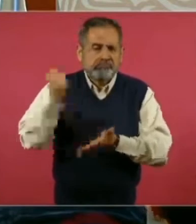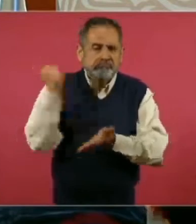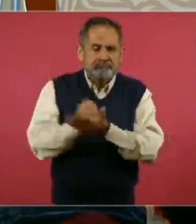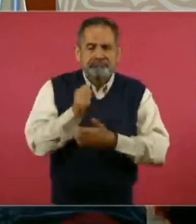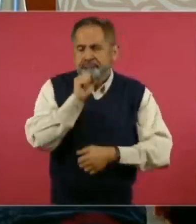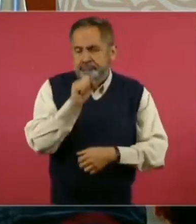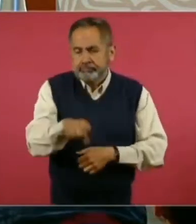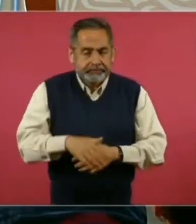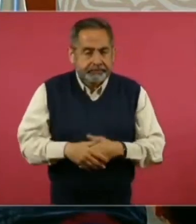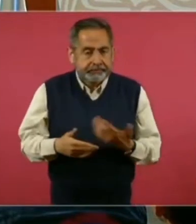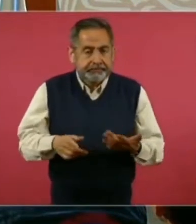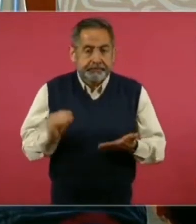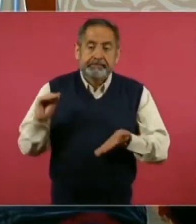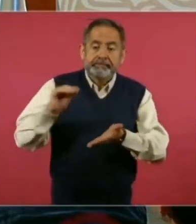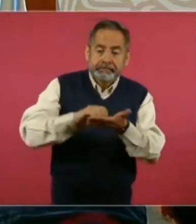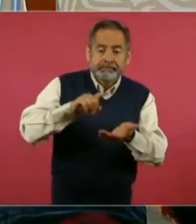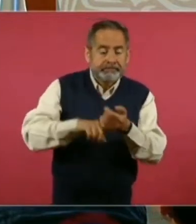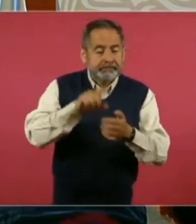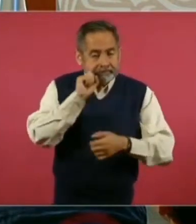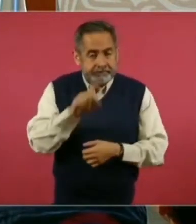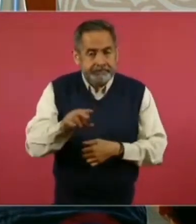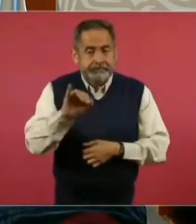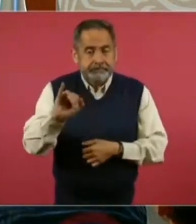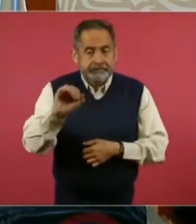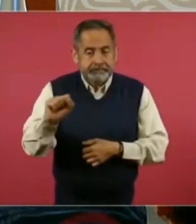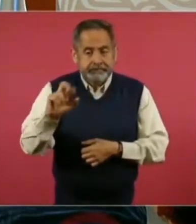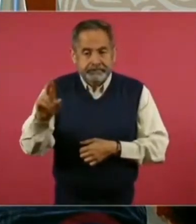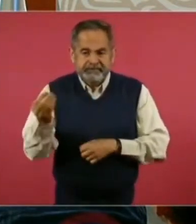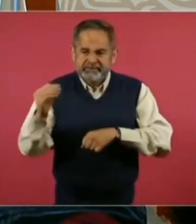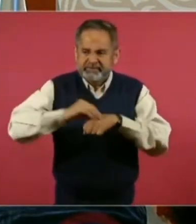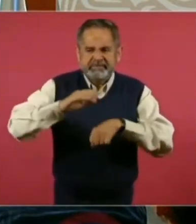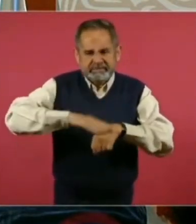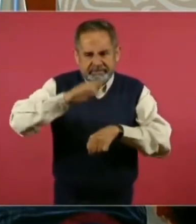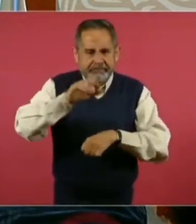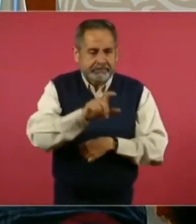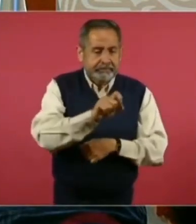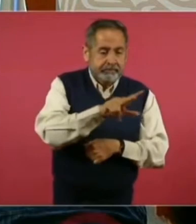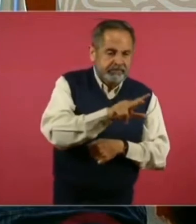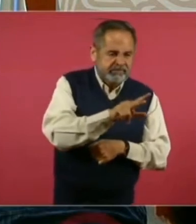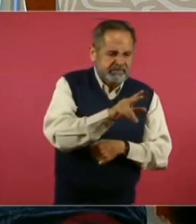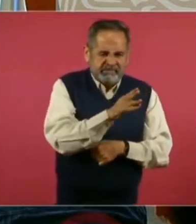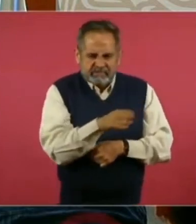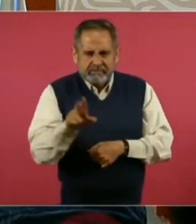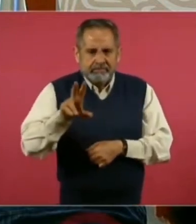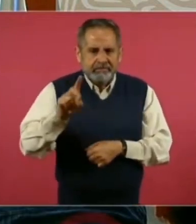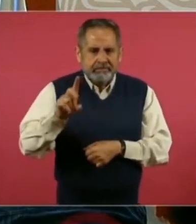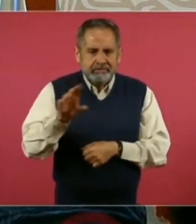También incrementaron el impuesto sobre la renta del 28 al 30%.